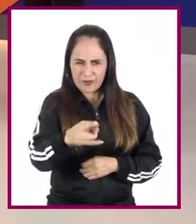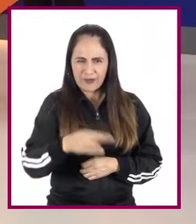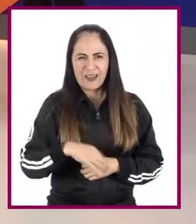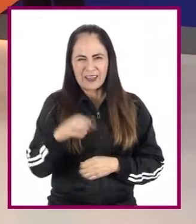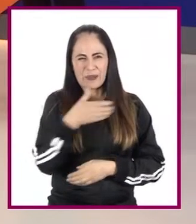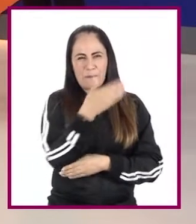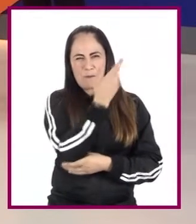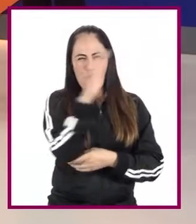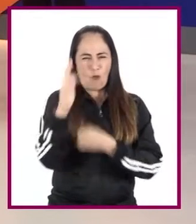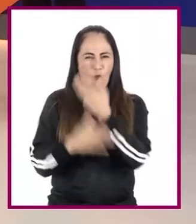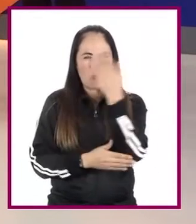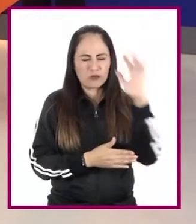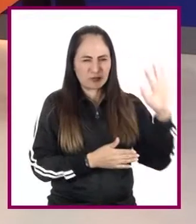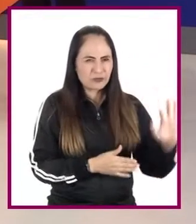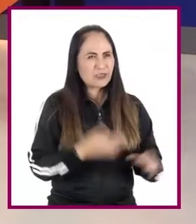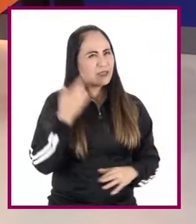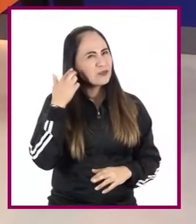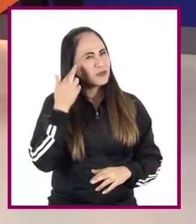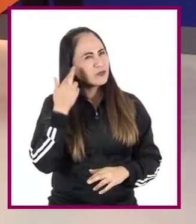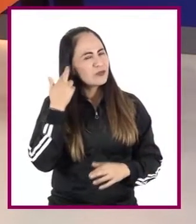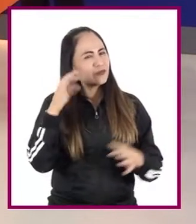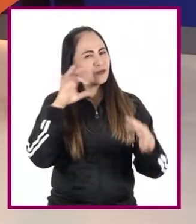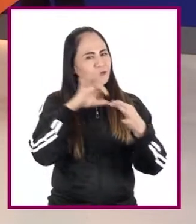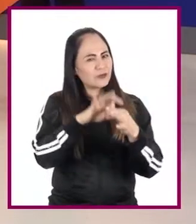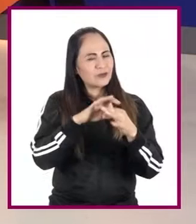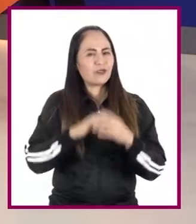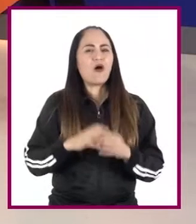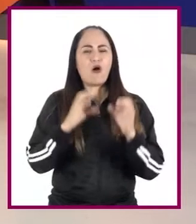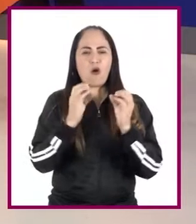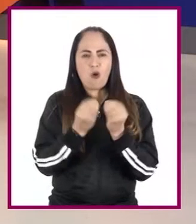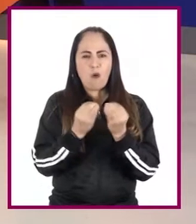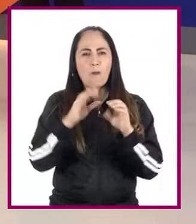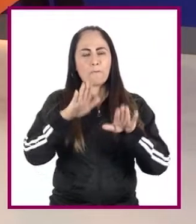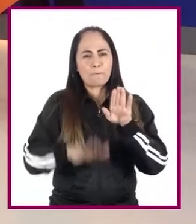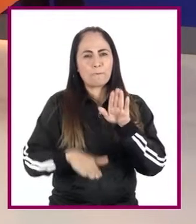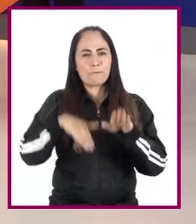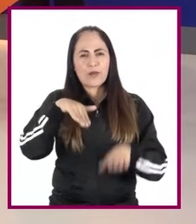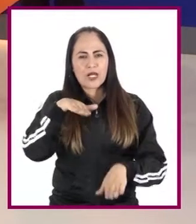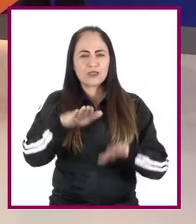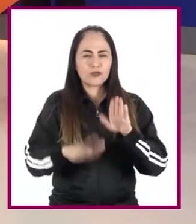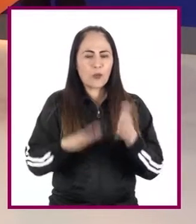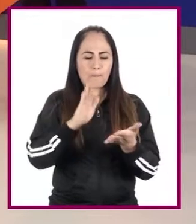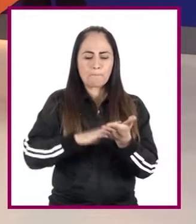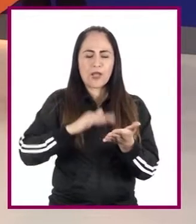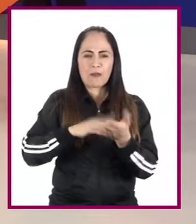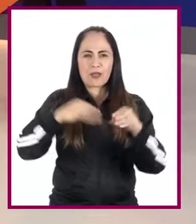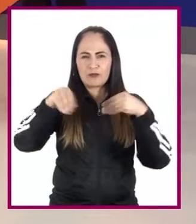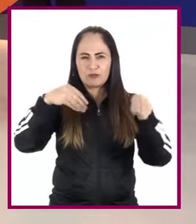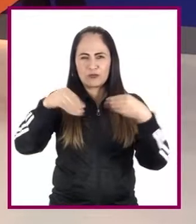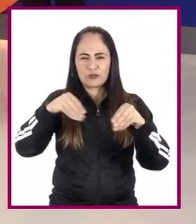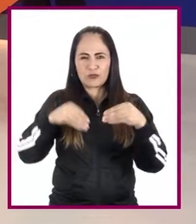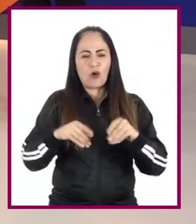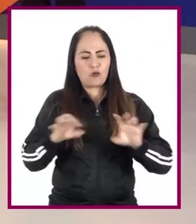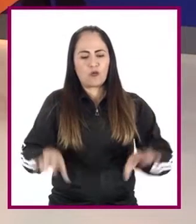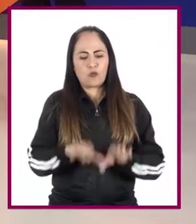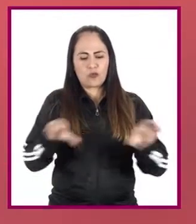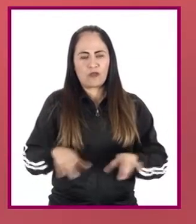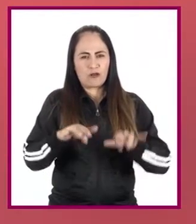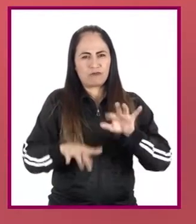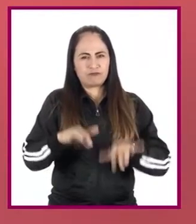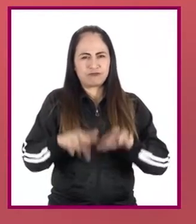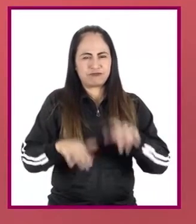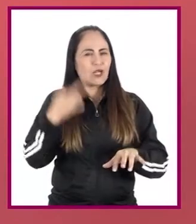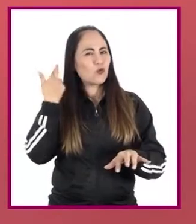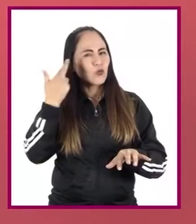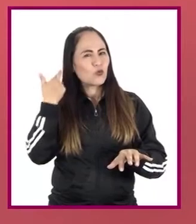del bosque, y los sonidos de pasos, hojas de papel y el clic de la escritura en la computadora, los cuales se